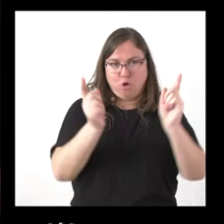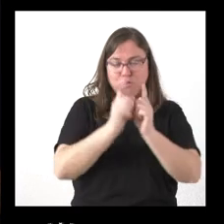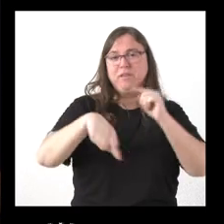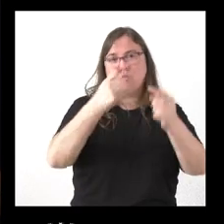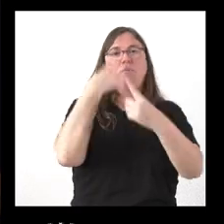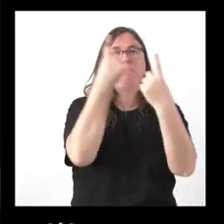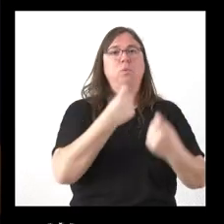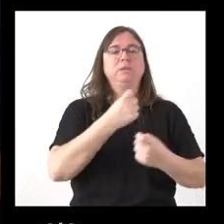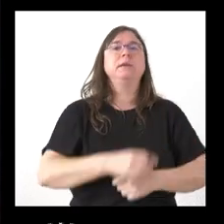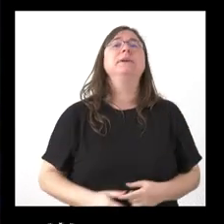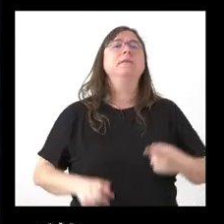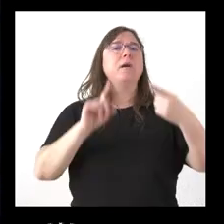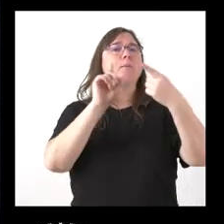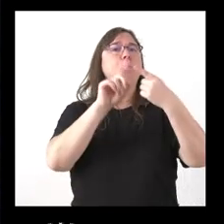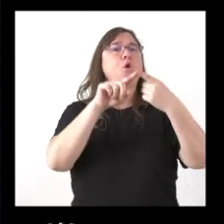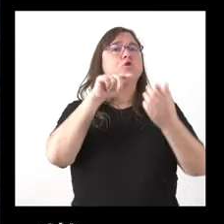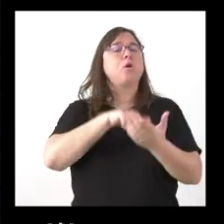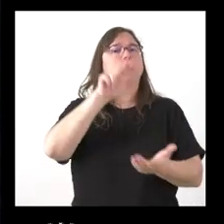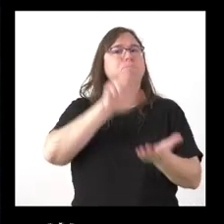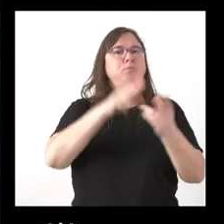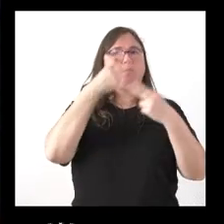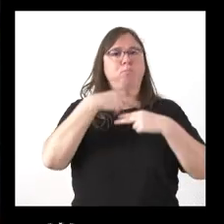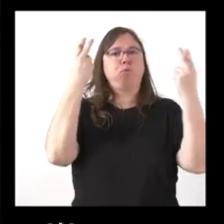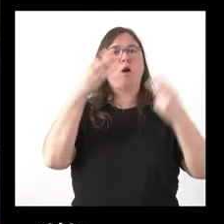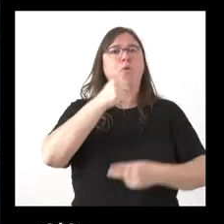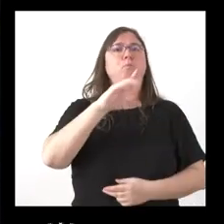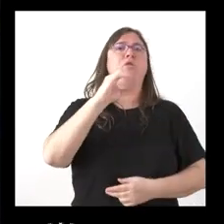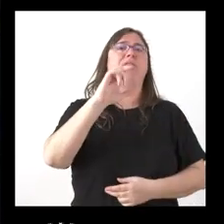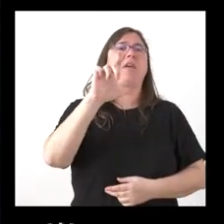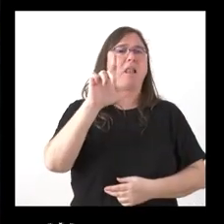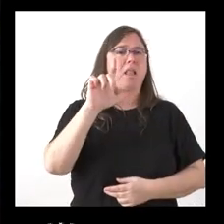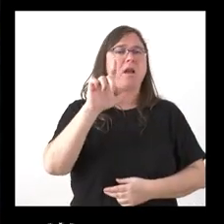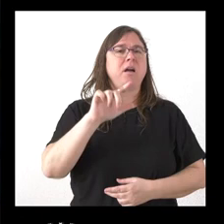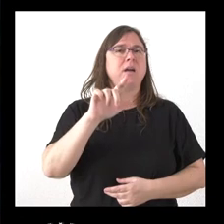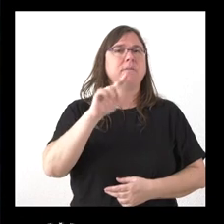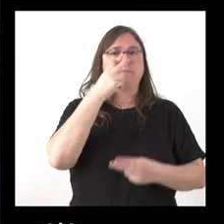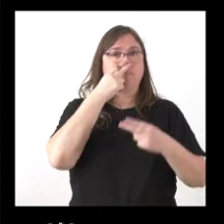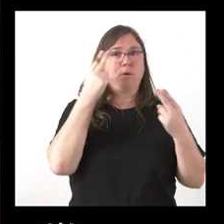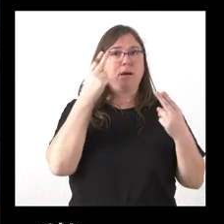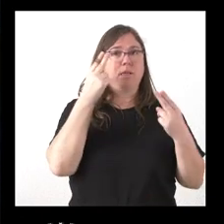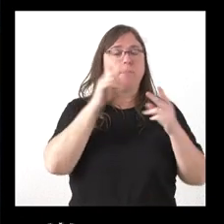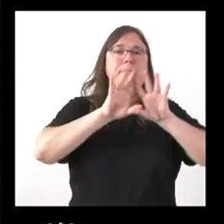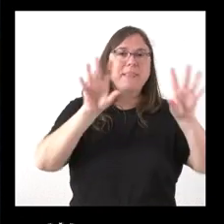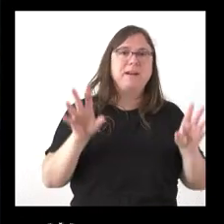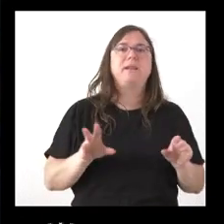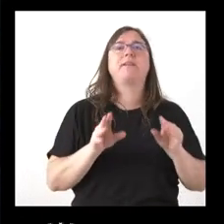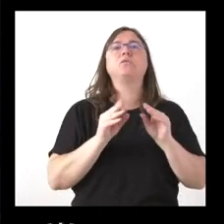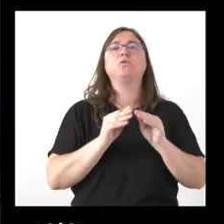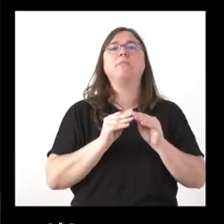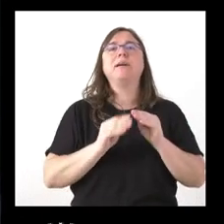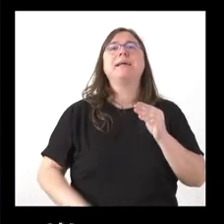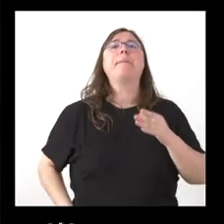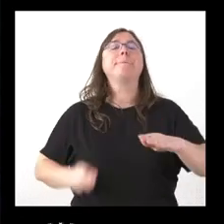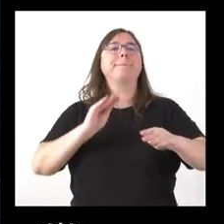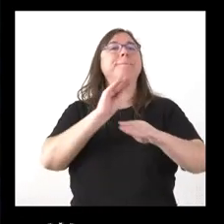en primer lugar hoy se ha publicado en el boletín oficial de la comunidad de Castilla y León el resumen de las asignaciones de las